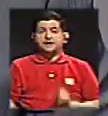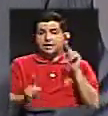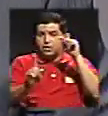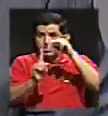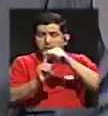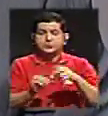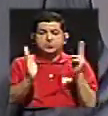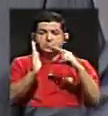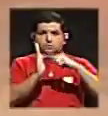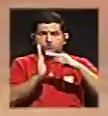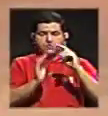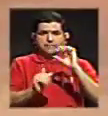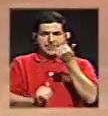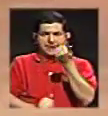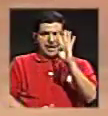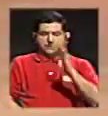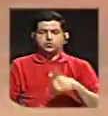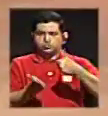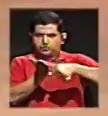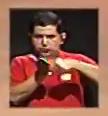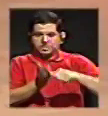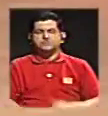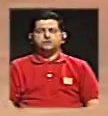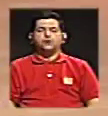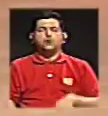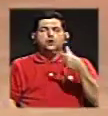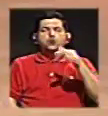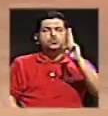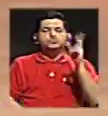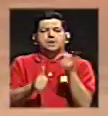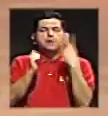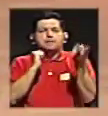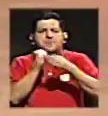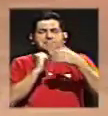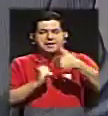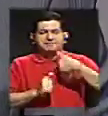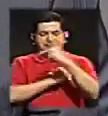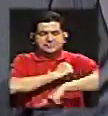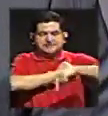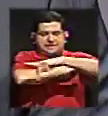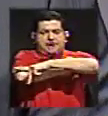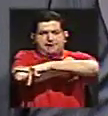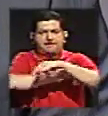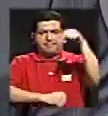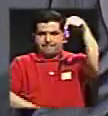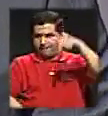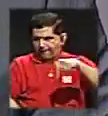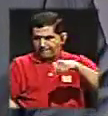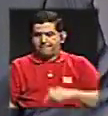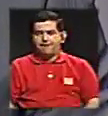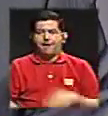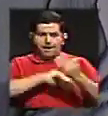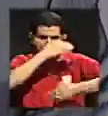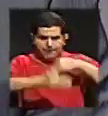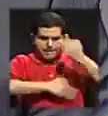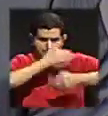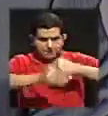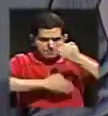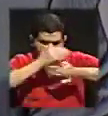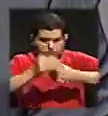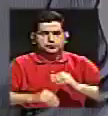las elecciones del 2014 Don Gustavo por primera vez vamos a tener en el país e en es proceso